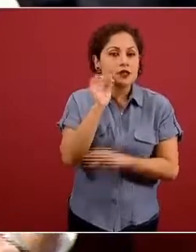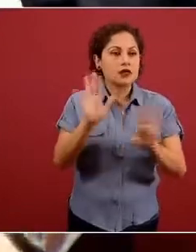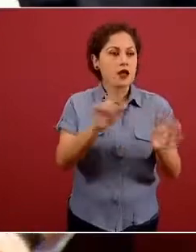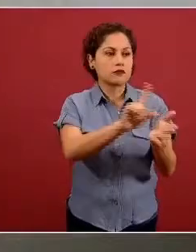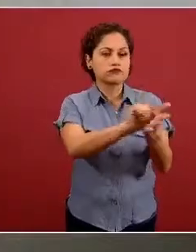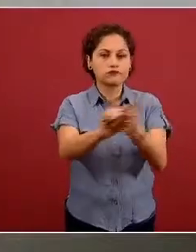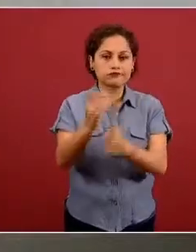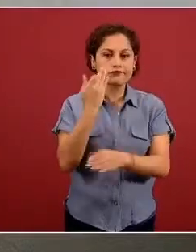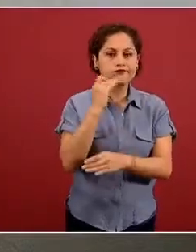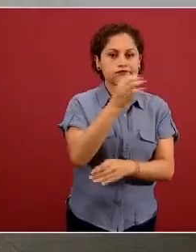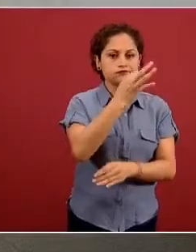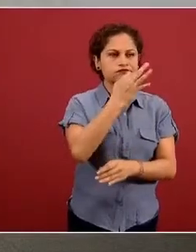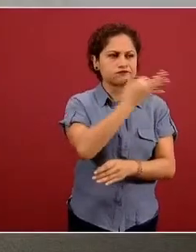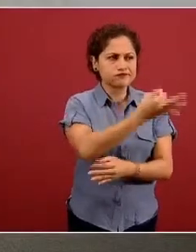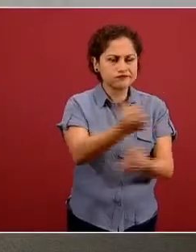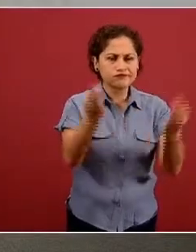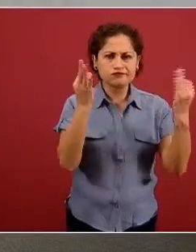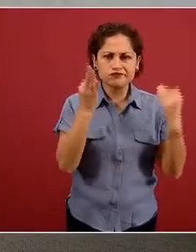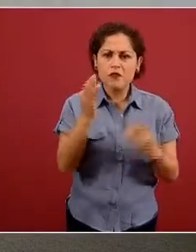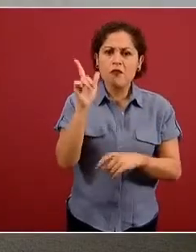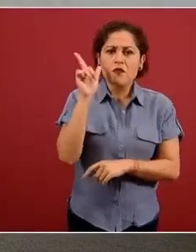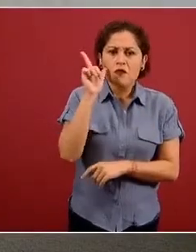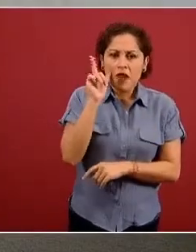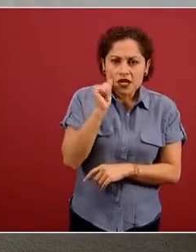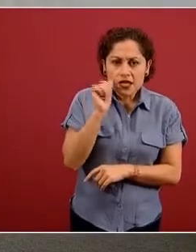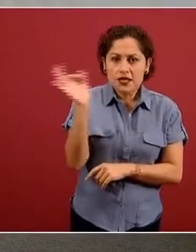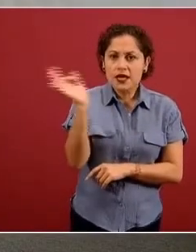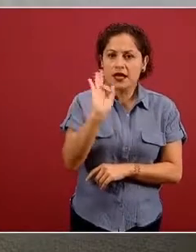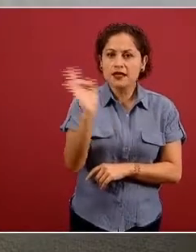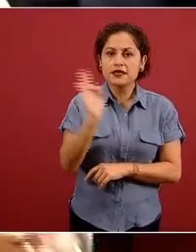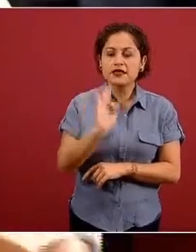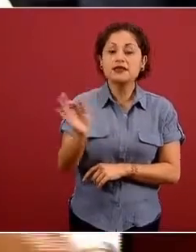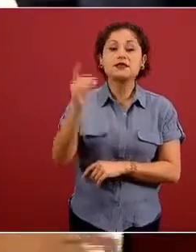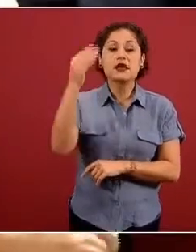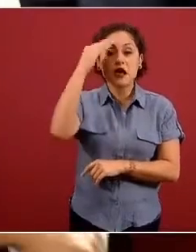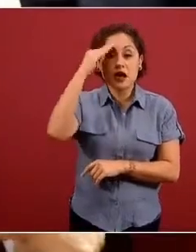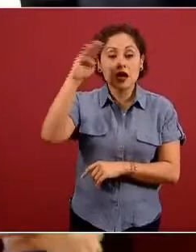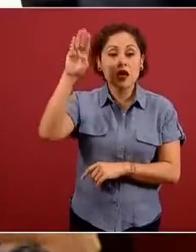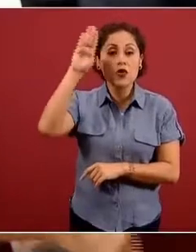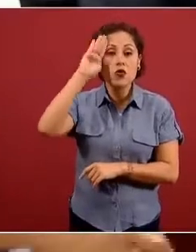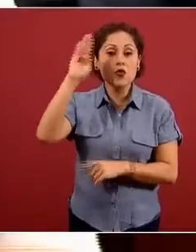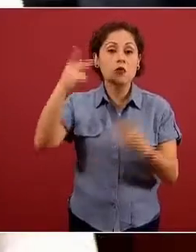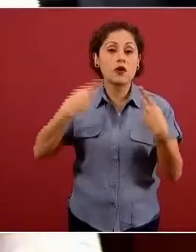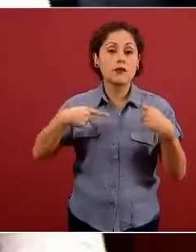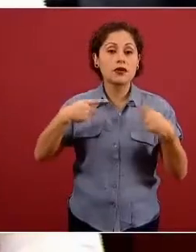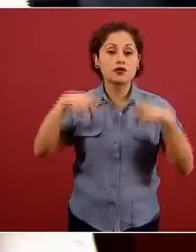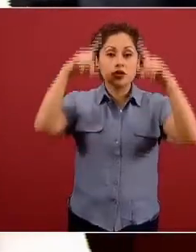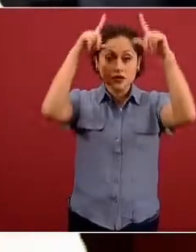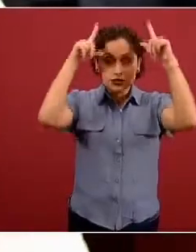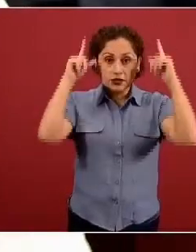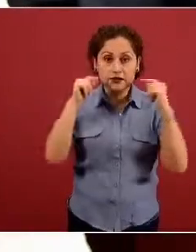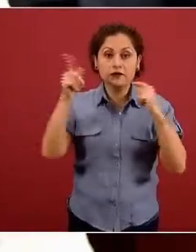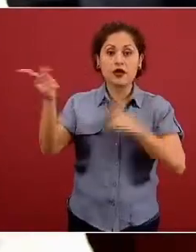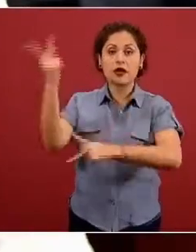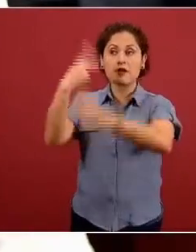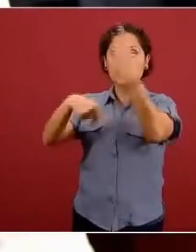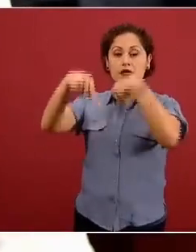información, estarán por llegar alrededor de 300 enfermeras de Cuba, según mencionan en redes sociales, para